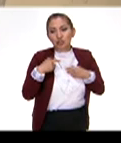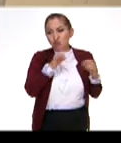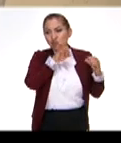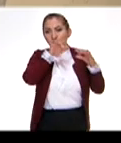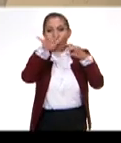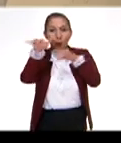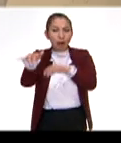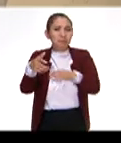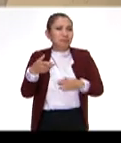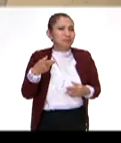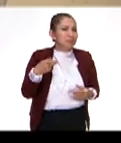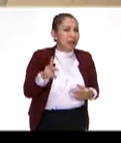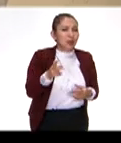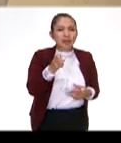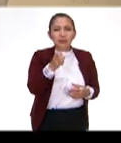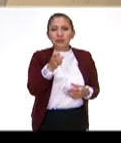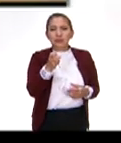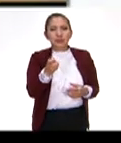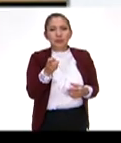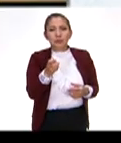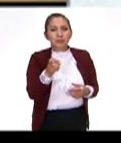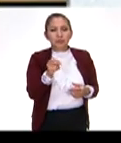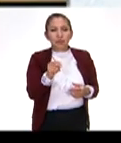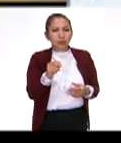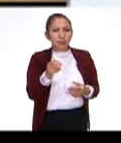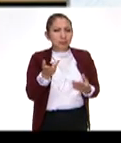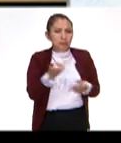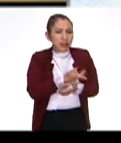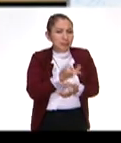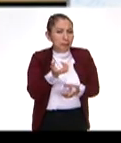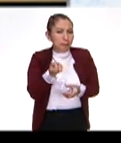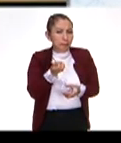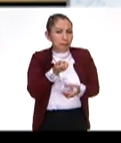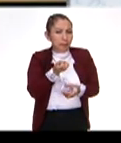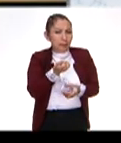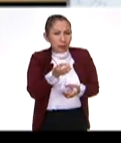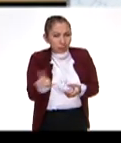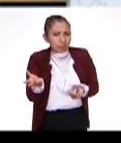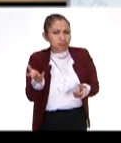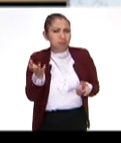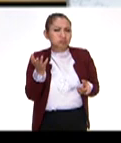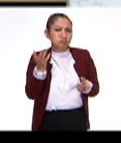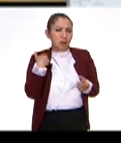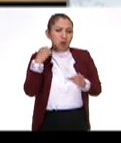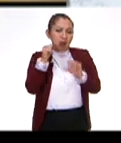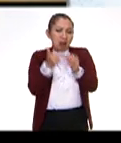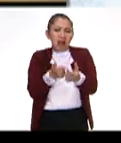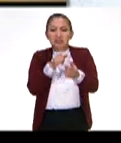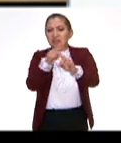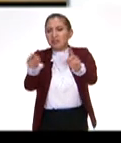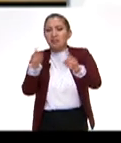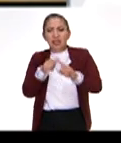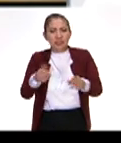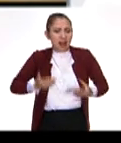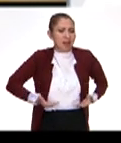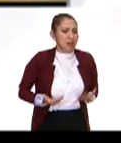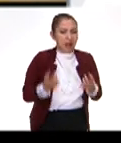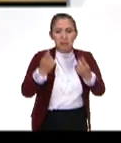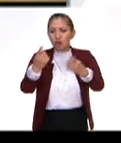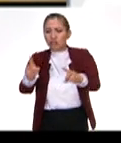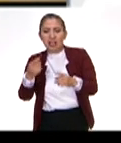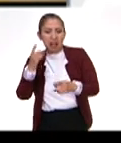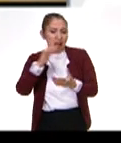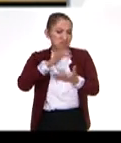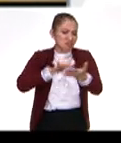espectador. Pero esto no es nada más en el teatro, ¿no? Ocurre en cualquier disciplina artística, la danza, la música,